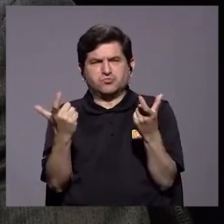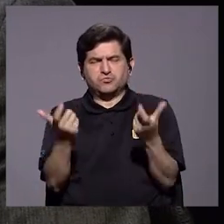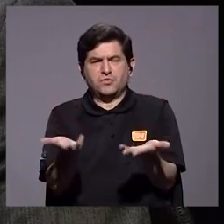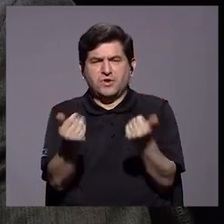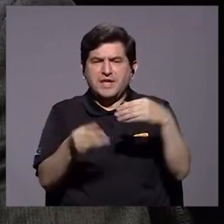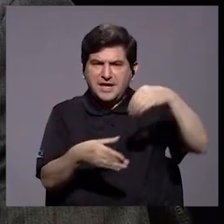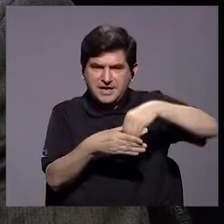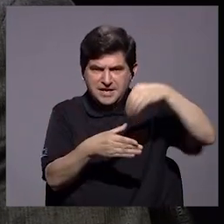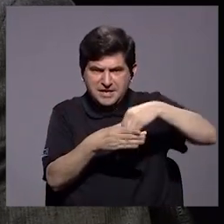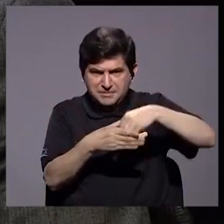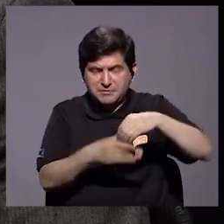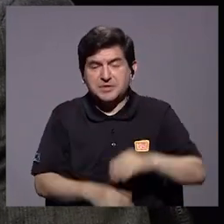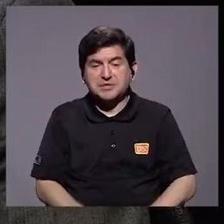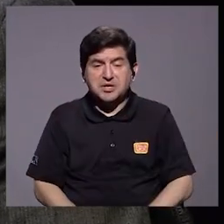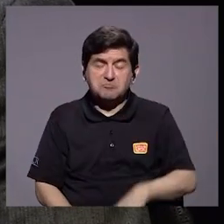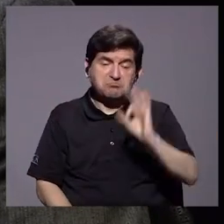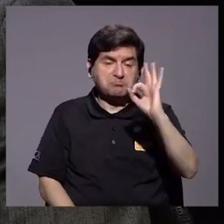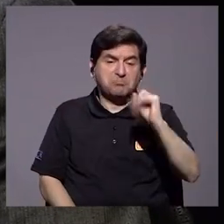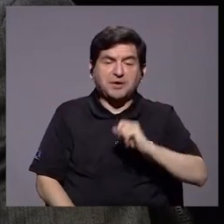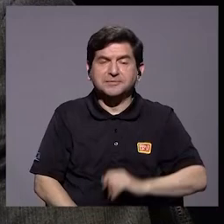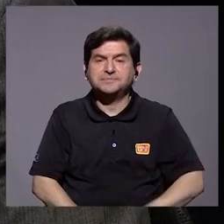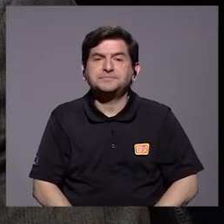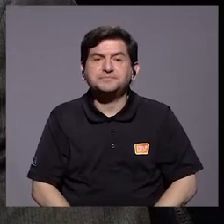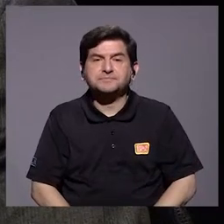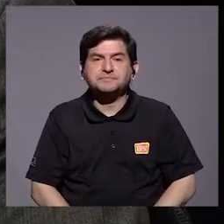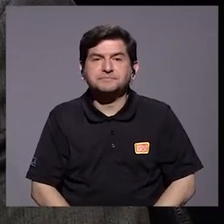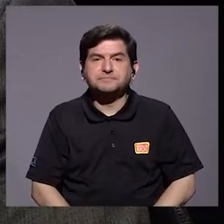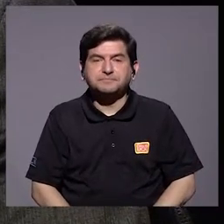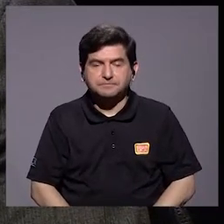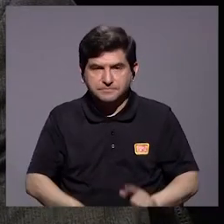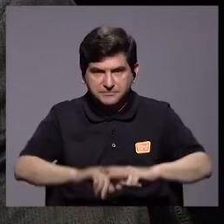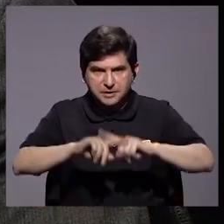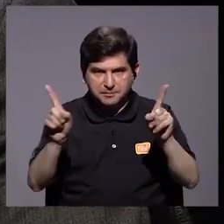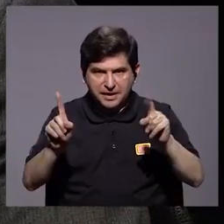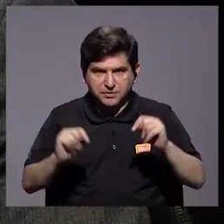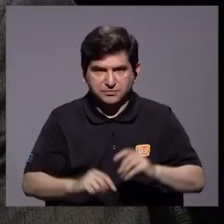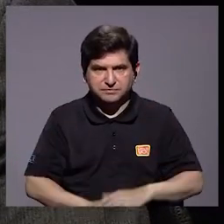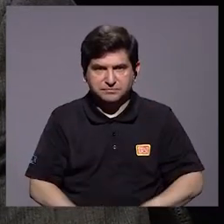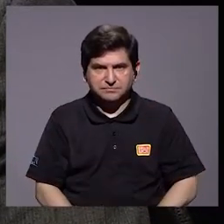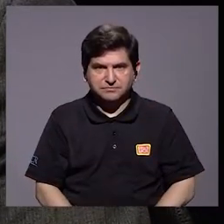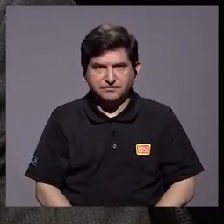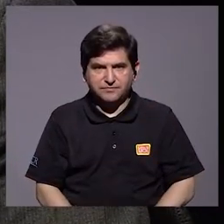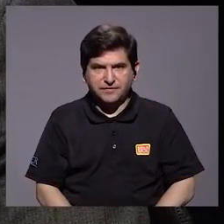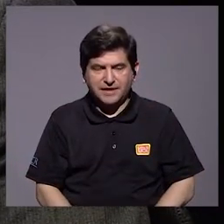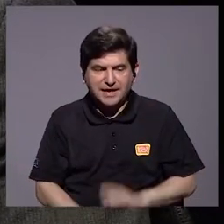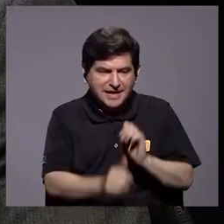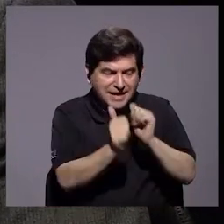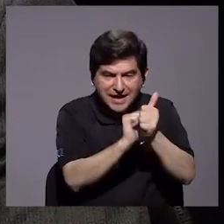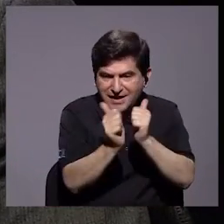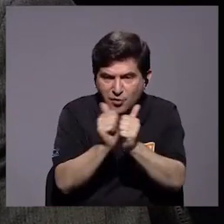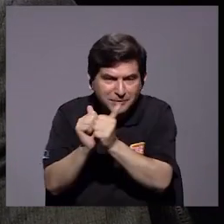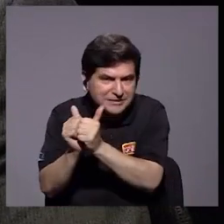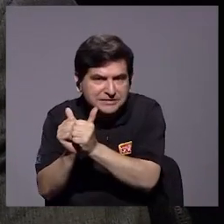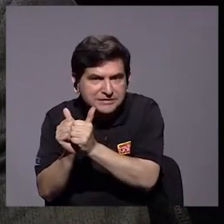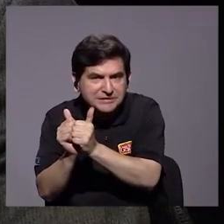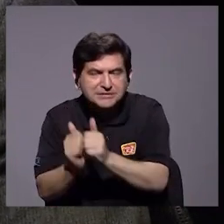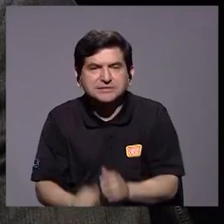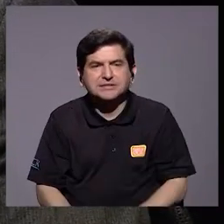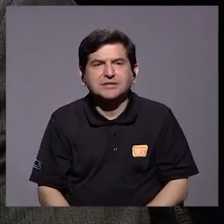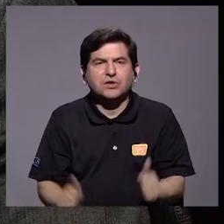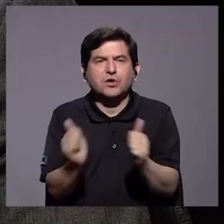y quiere invertir los años empresas pues bienvenido pero cuando se compite